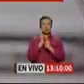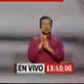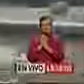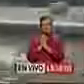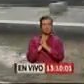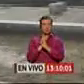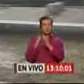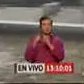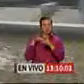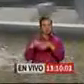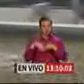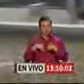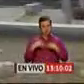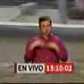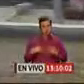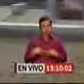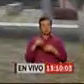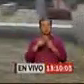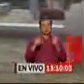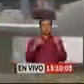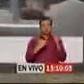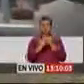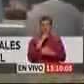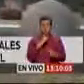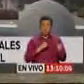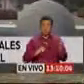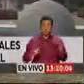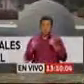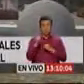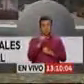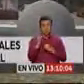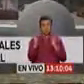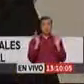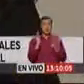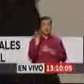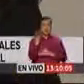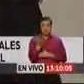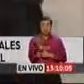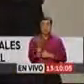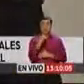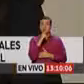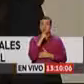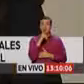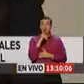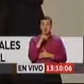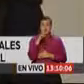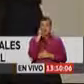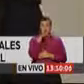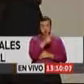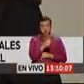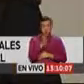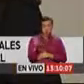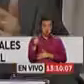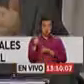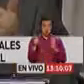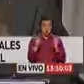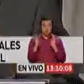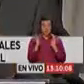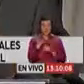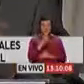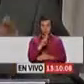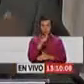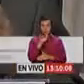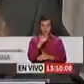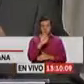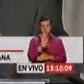institucionales. Lo cierto es que quien le sucederá en el cargo de forma temporal sería la fiscal subrogante Ruth Palacios. Ella va a